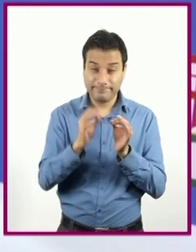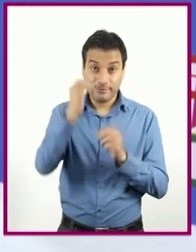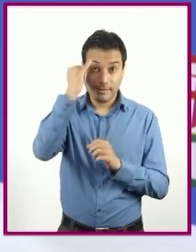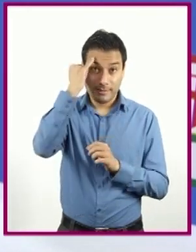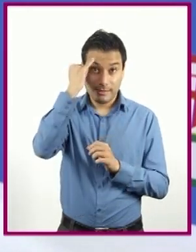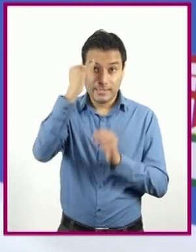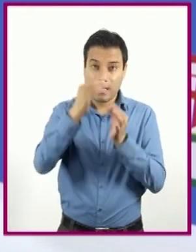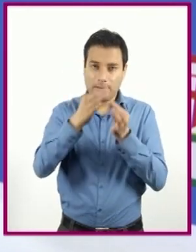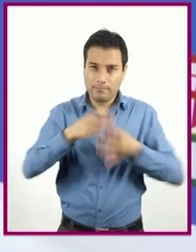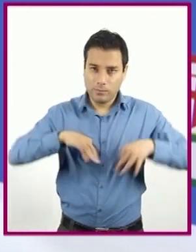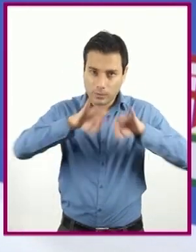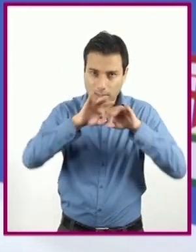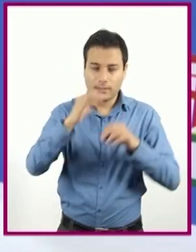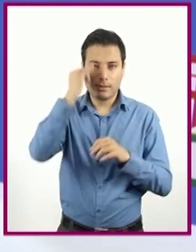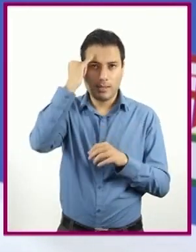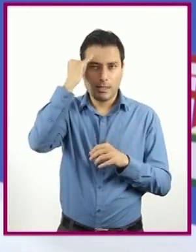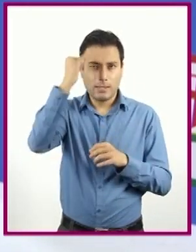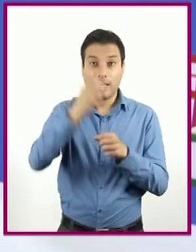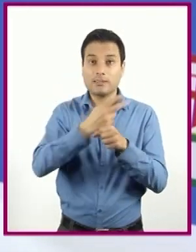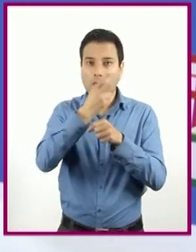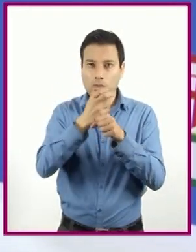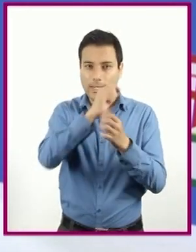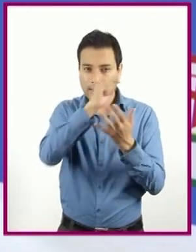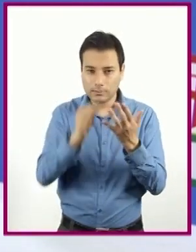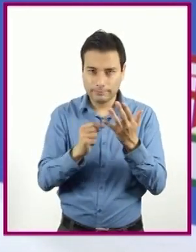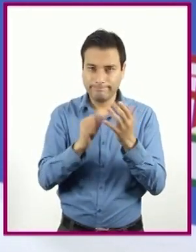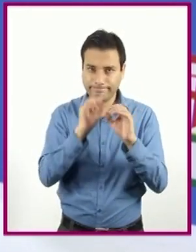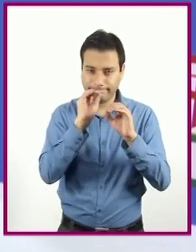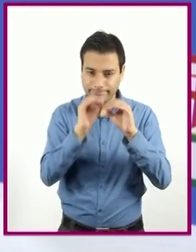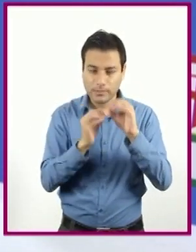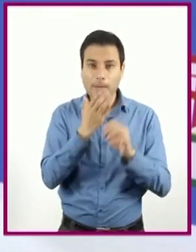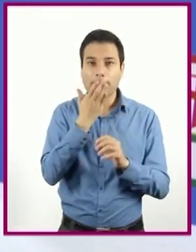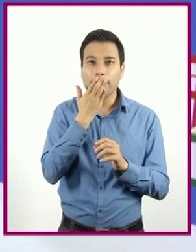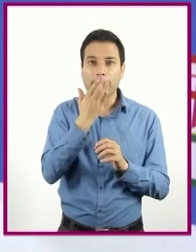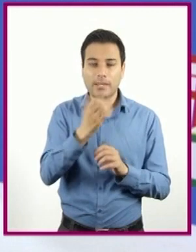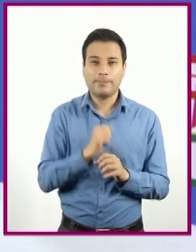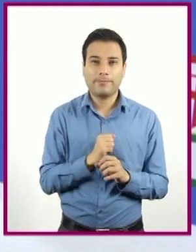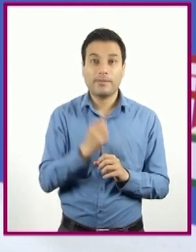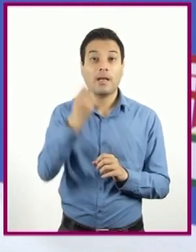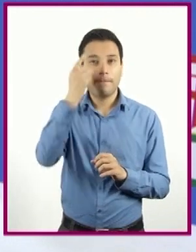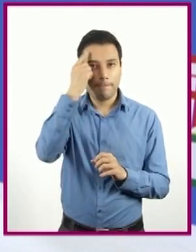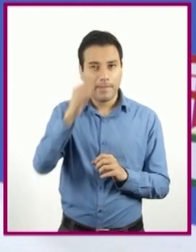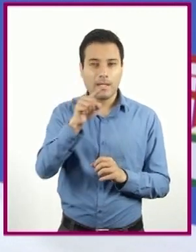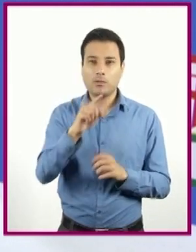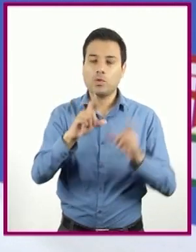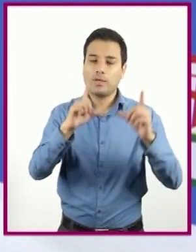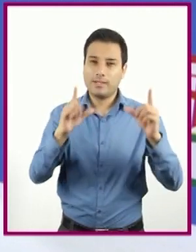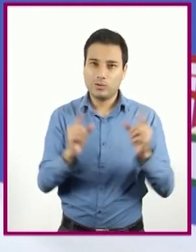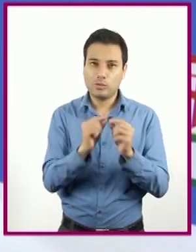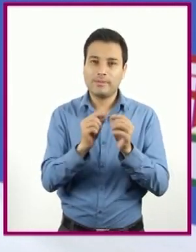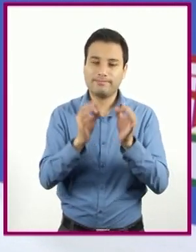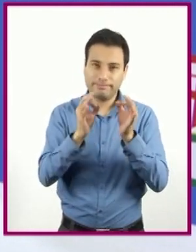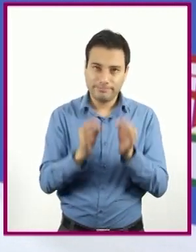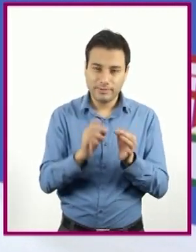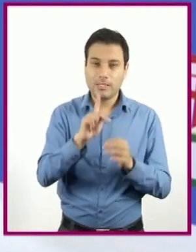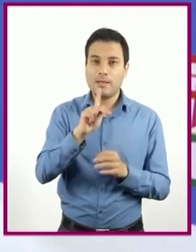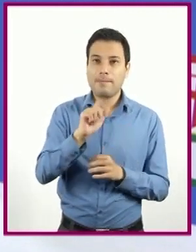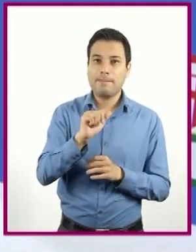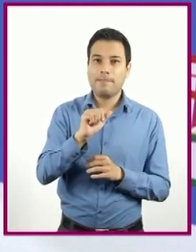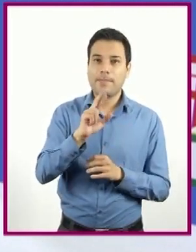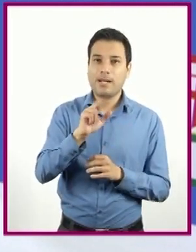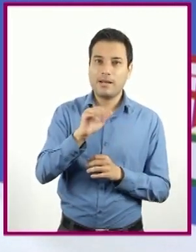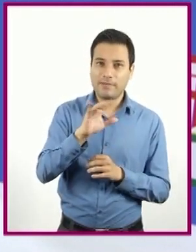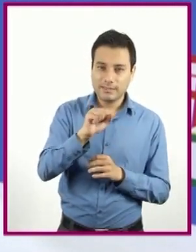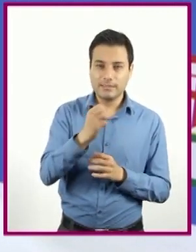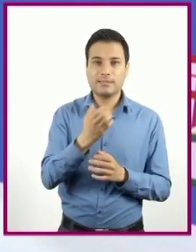primarias y secundarias. De esta forma, podrán realizar de manera correcta su resumen, paráfrasis, cita textual